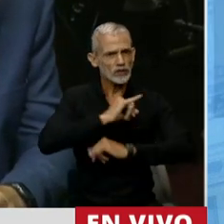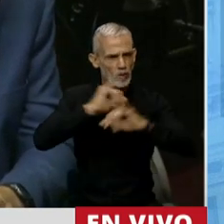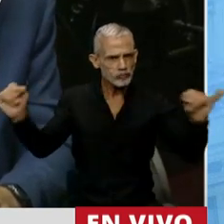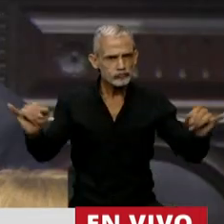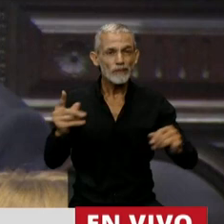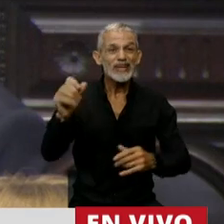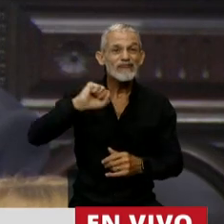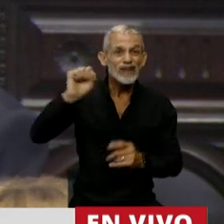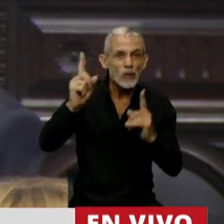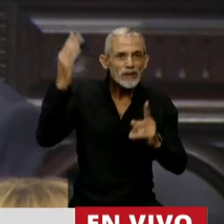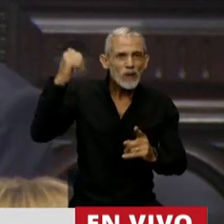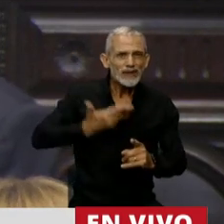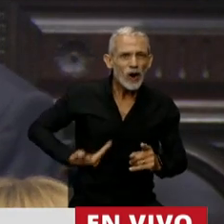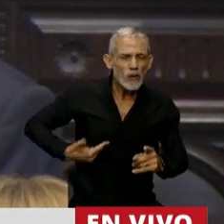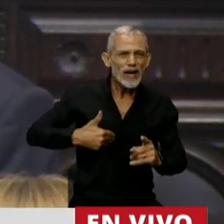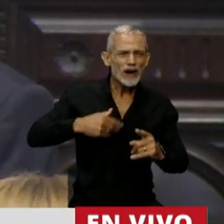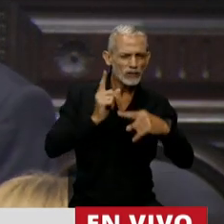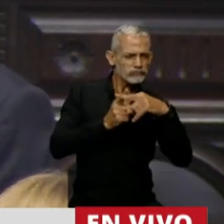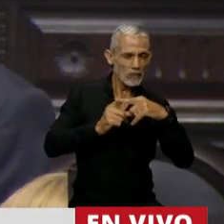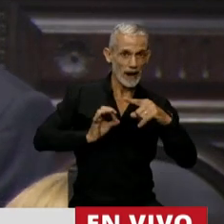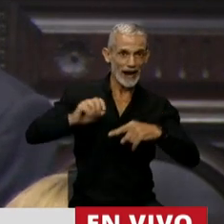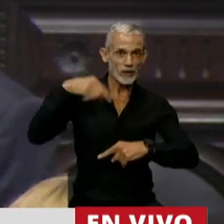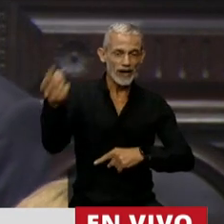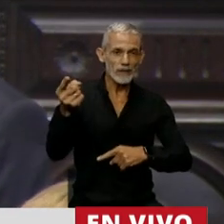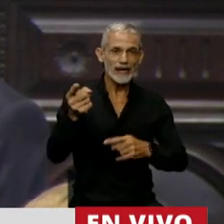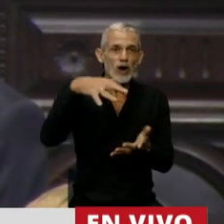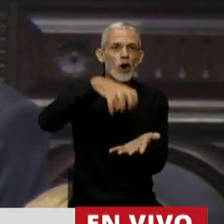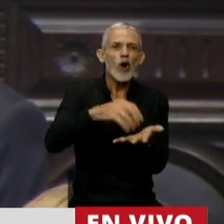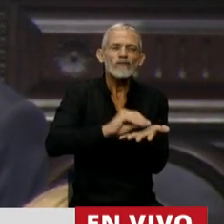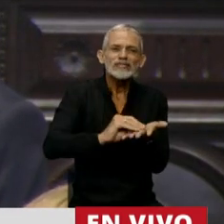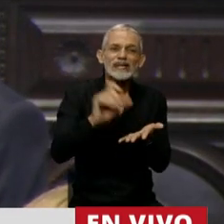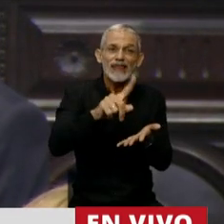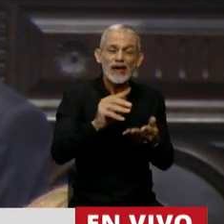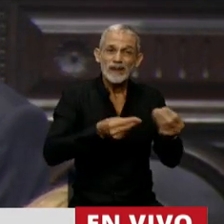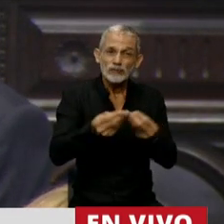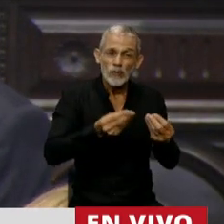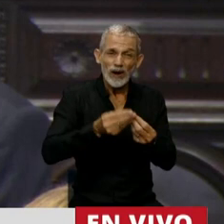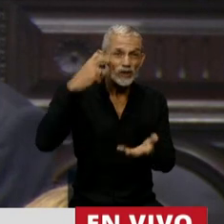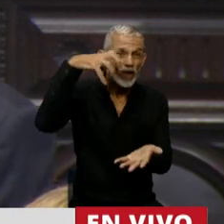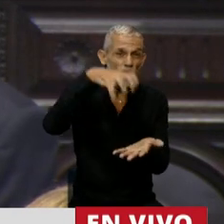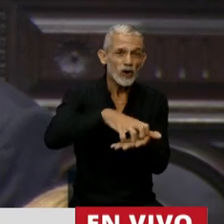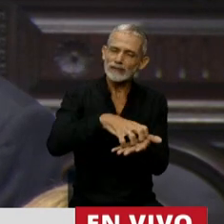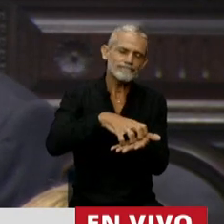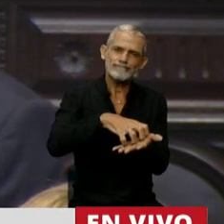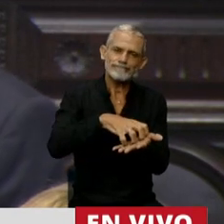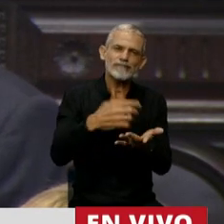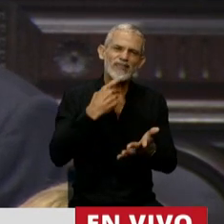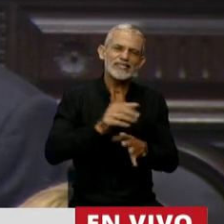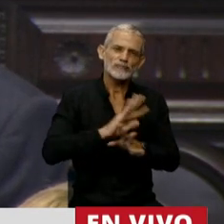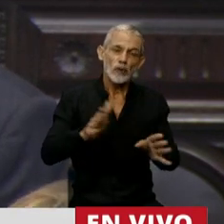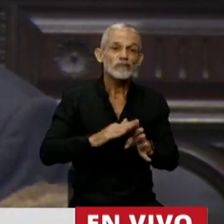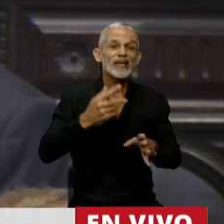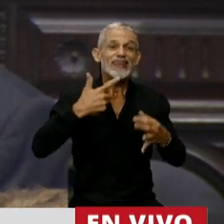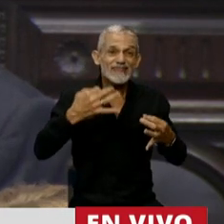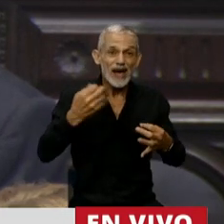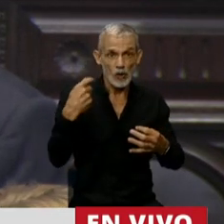la inflación que el mismo gobierno prevé, la Oficina de Presupuesto del Congreso dijo que va a haber una caída en términos